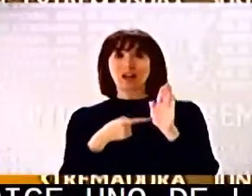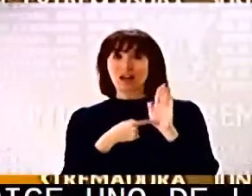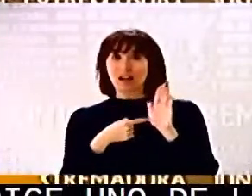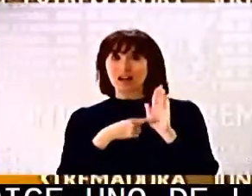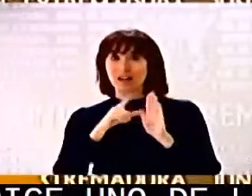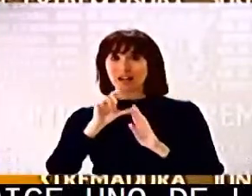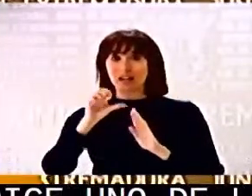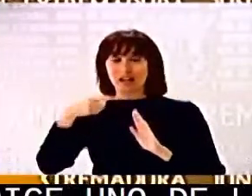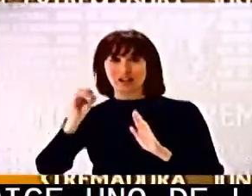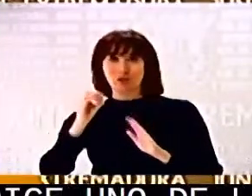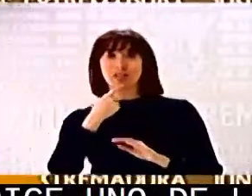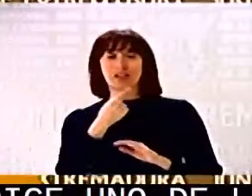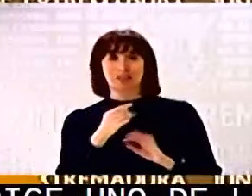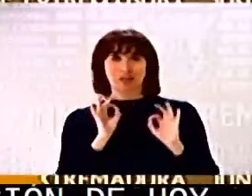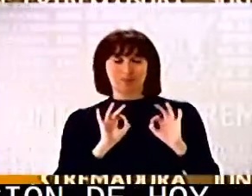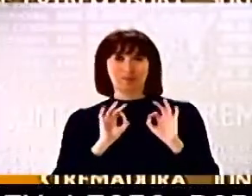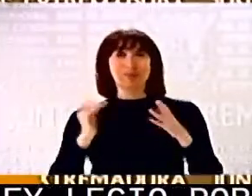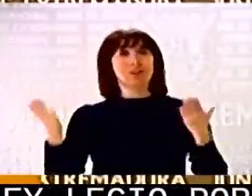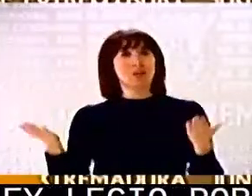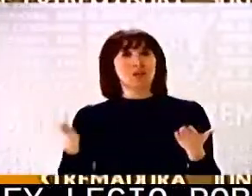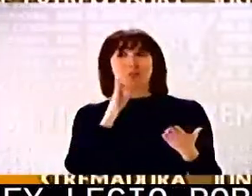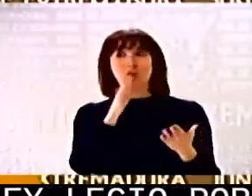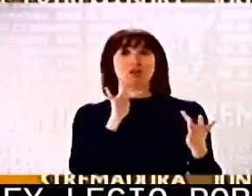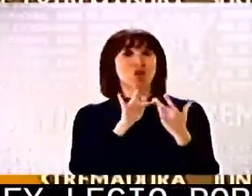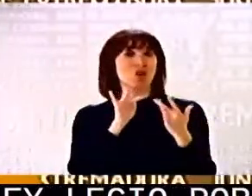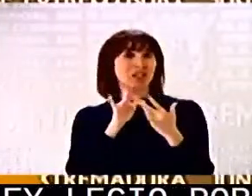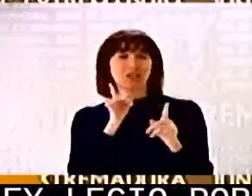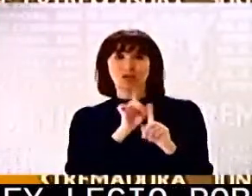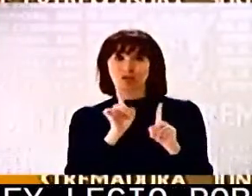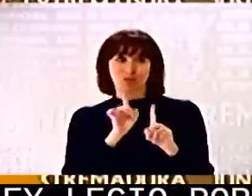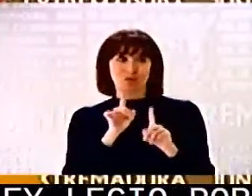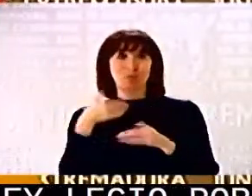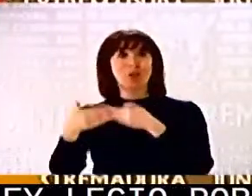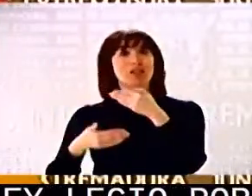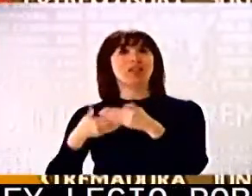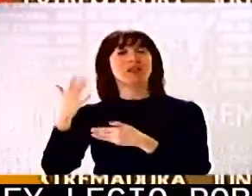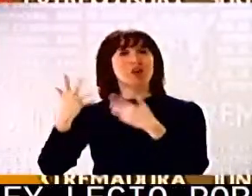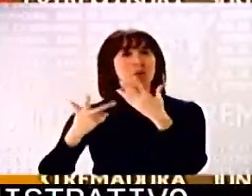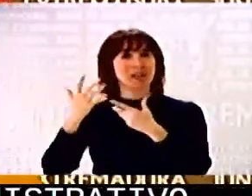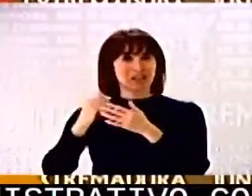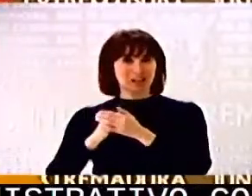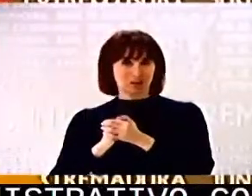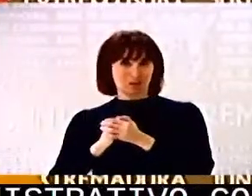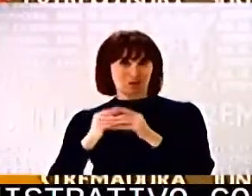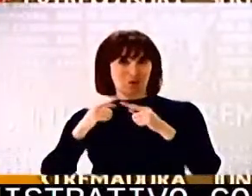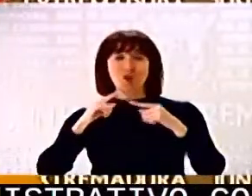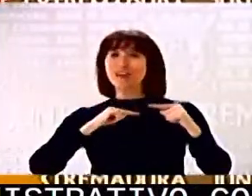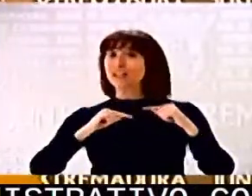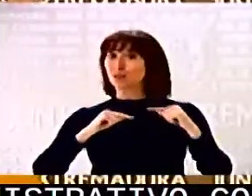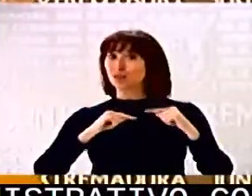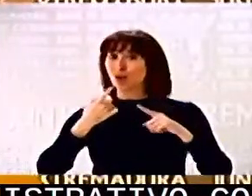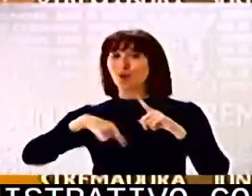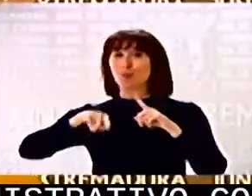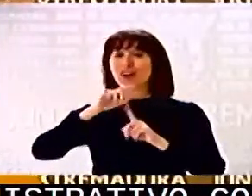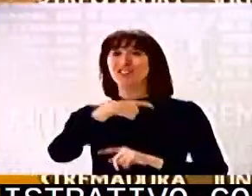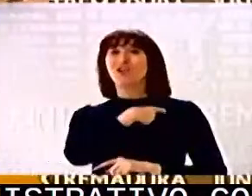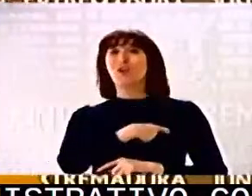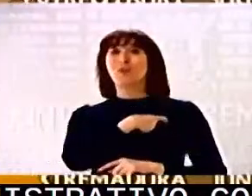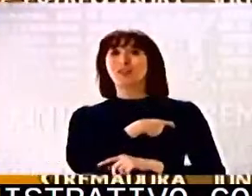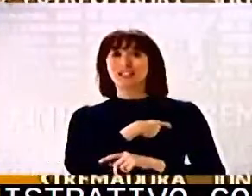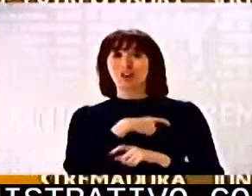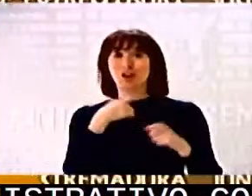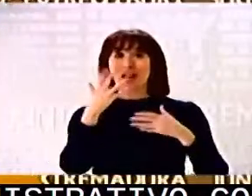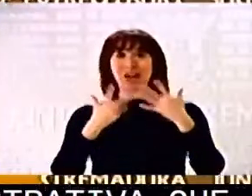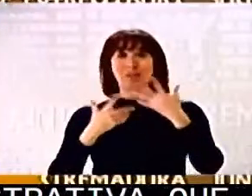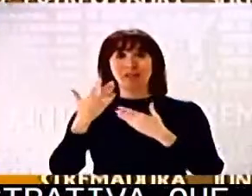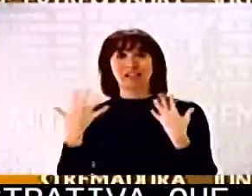Legio. Por tanto, contactos no, procedimiento administrativo, con instructor y con comisión interadministrativa que